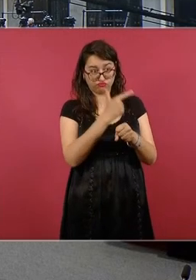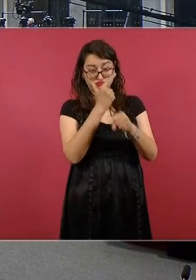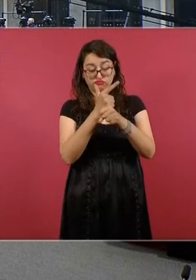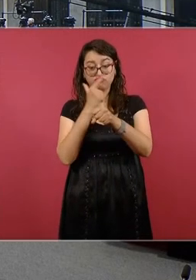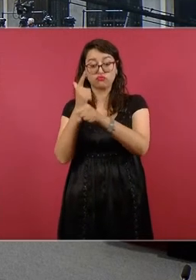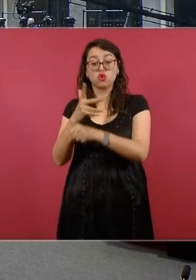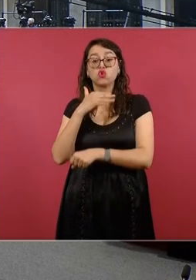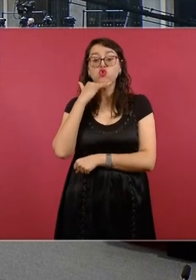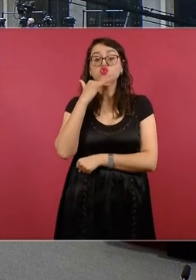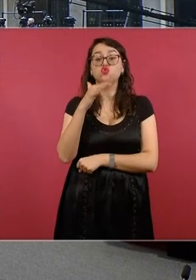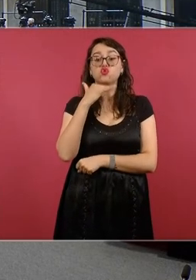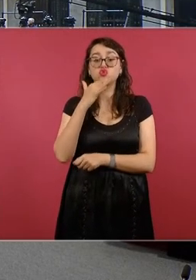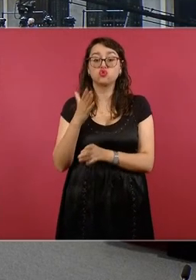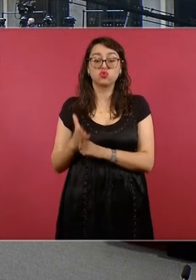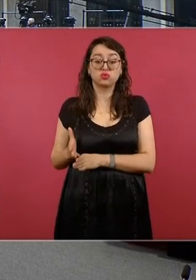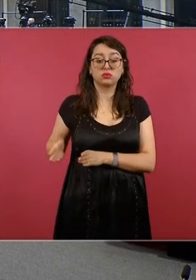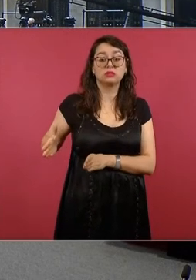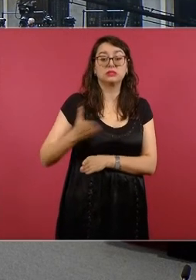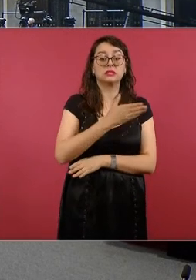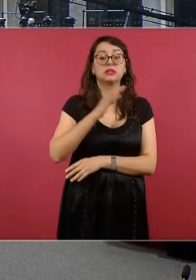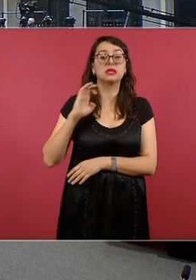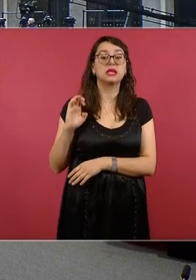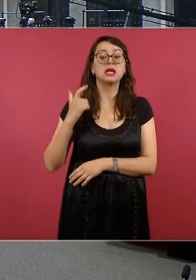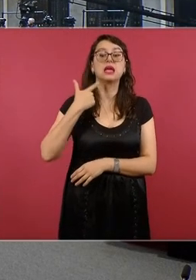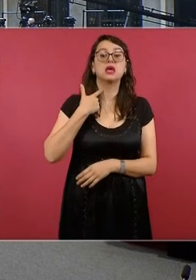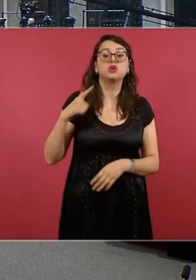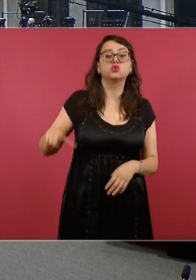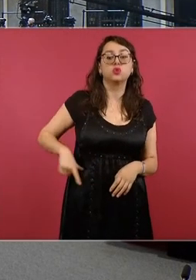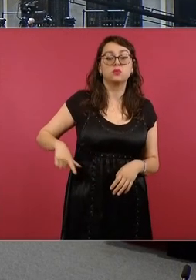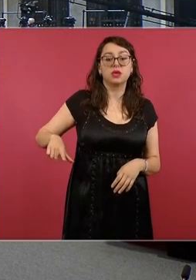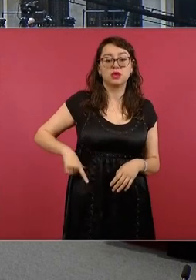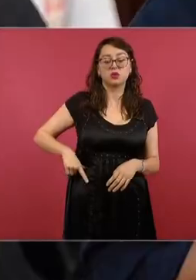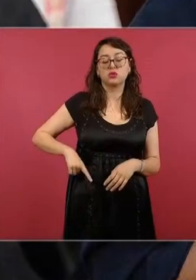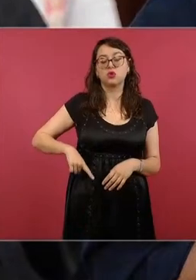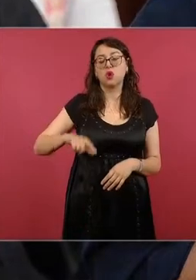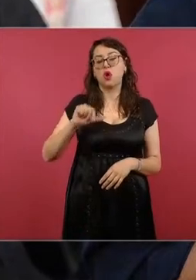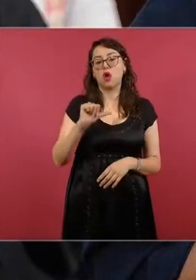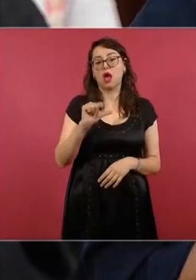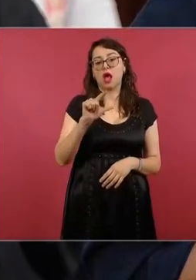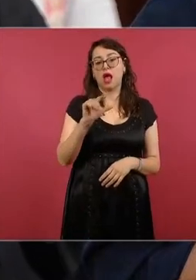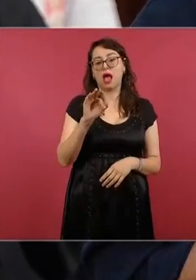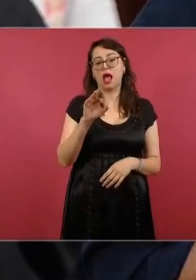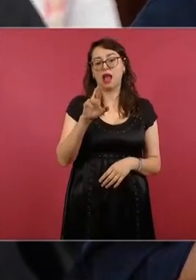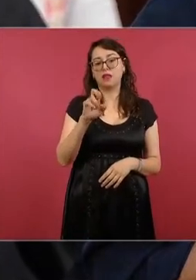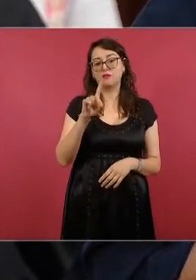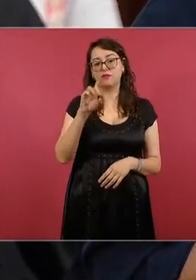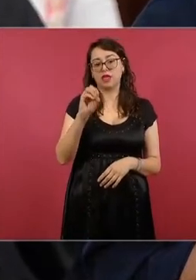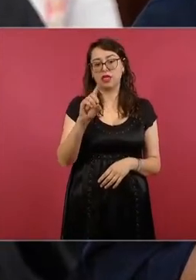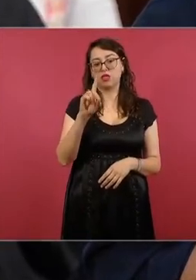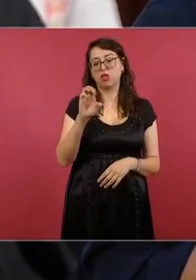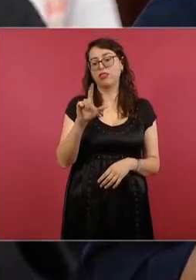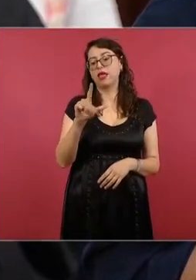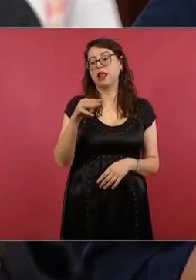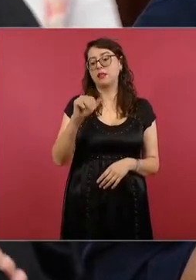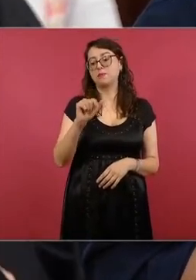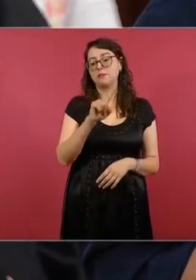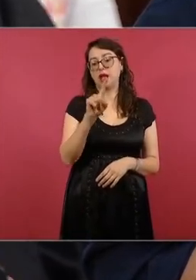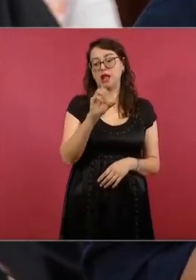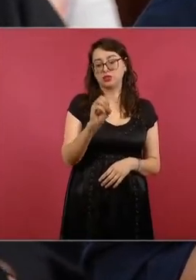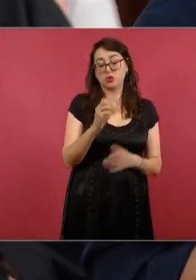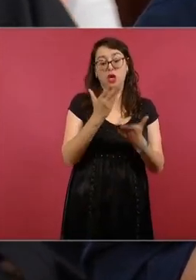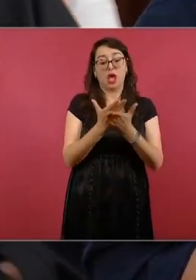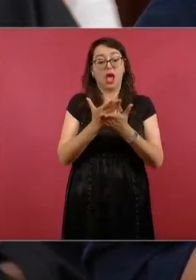realizados durante la administración del exgobernador Alfredo del Mazo. La gobernadora Delfina Gómez, bueno, pues ha impulsado a la titular